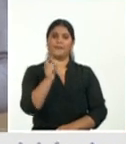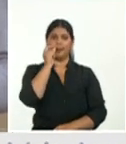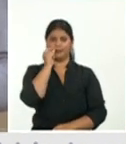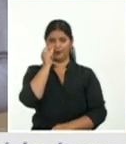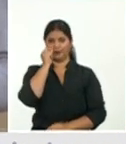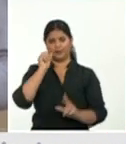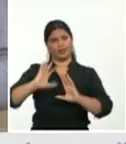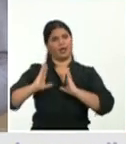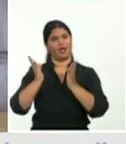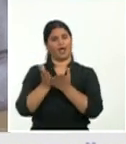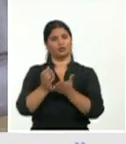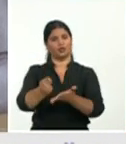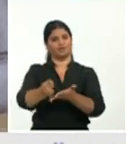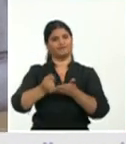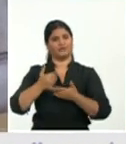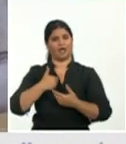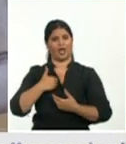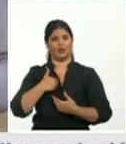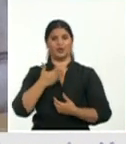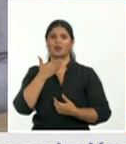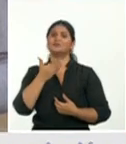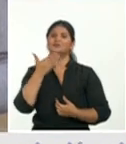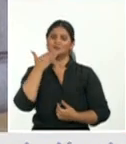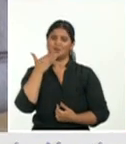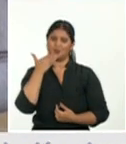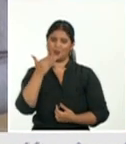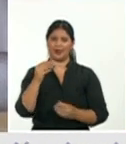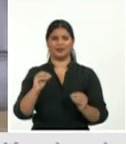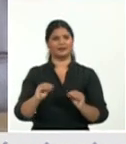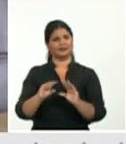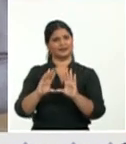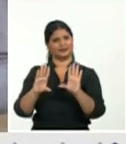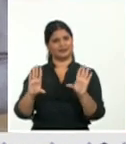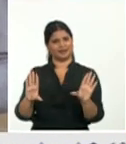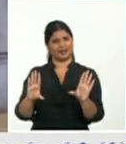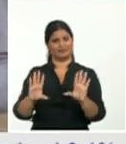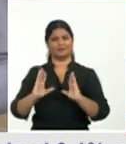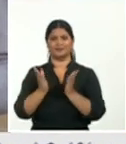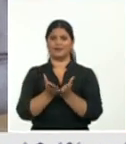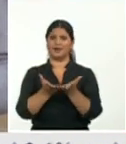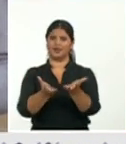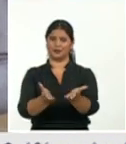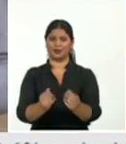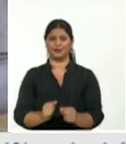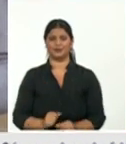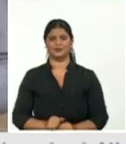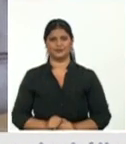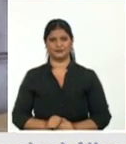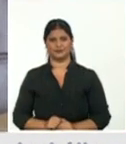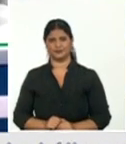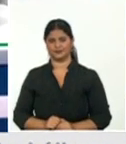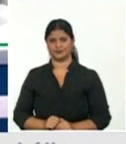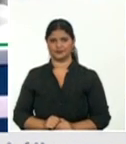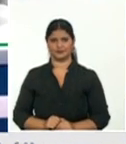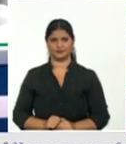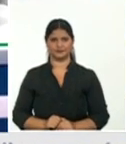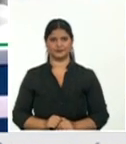trabajo que me acompaña, le deseo una excelente jornada. Hasta un próximo encuentro.